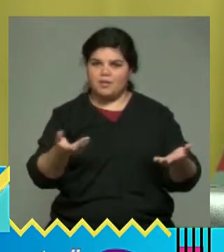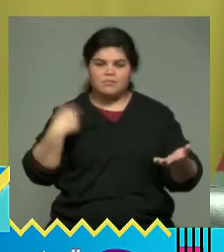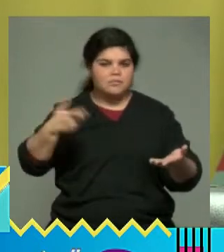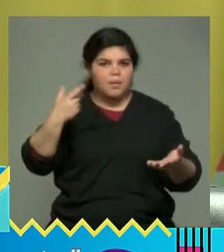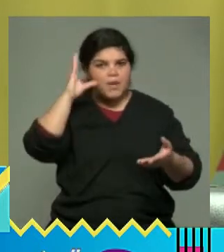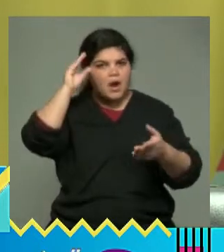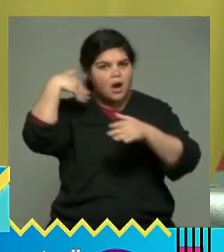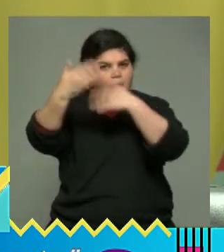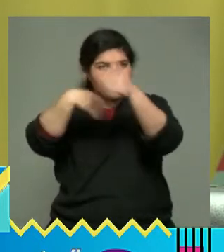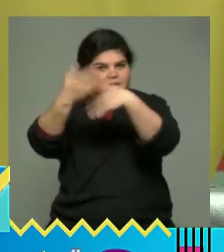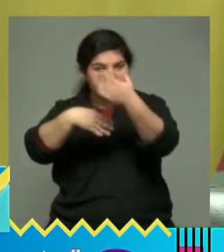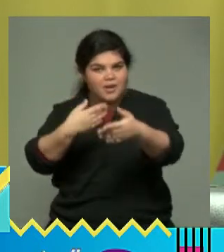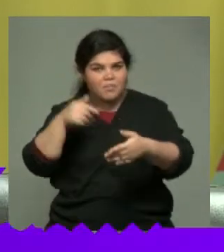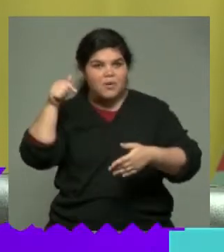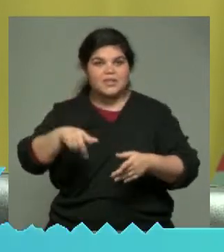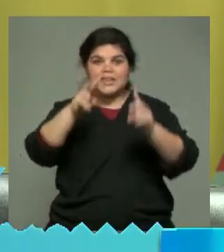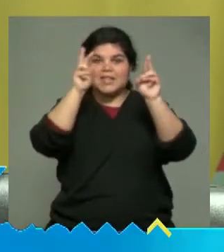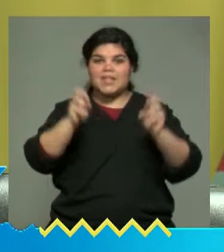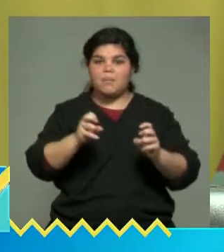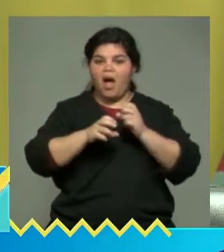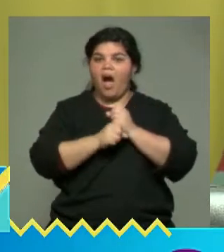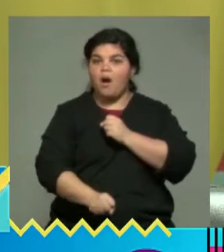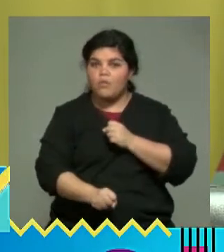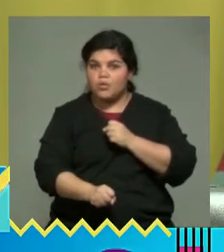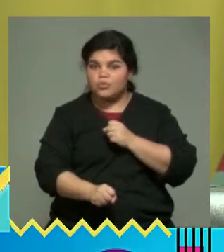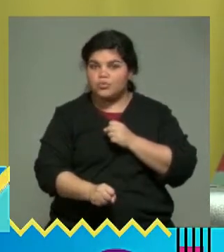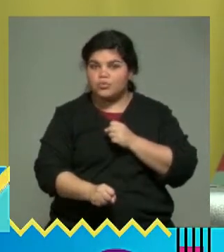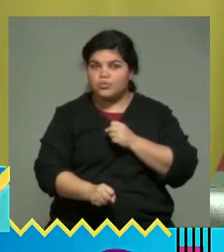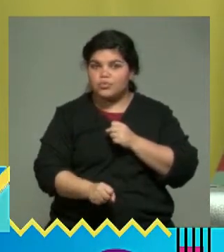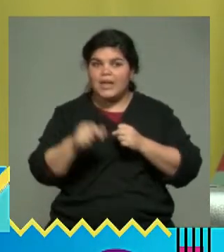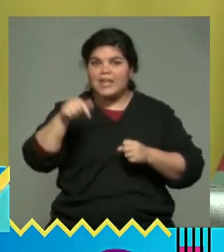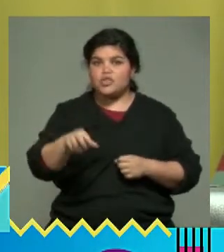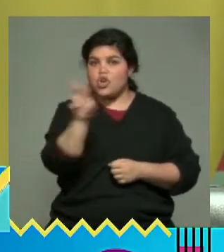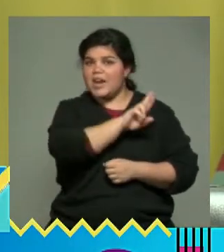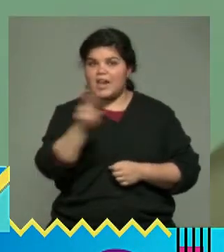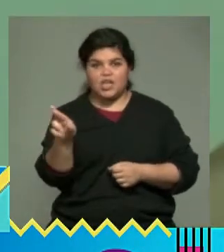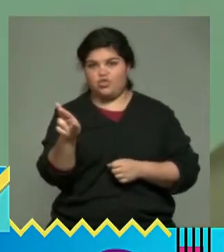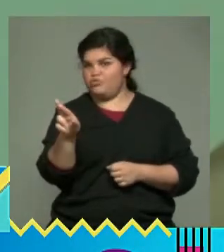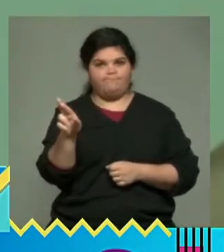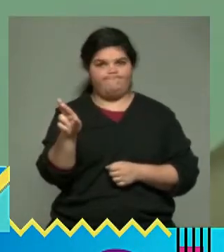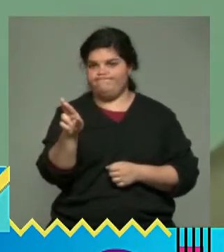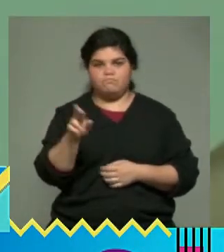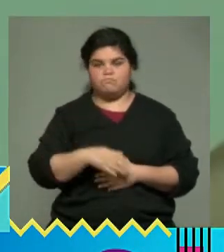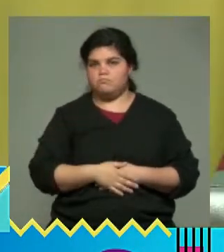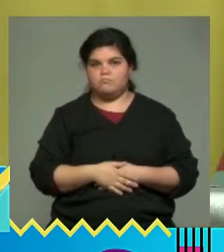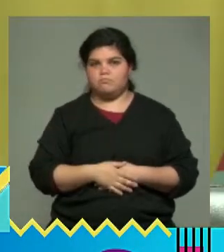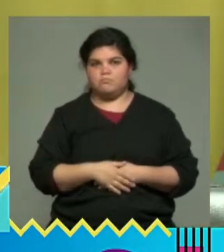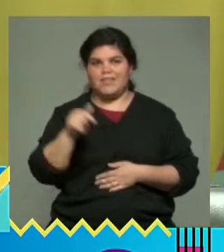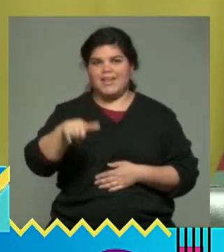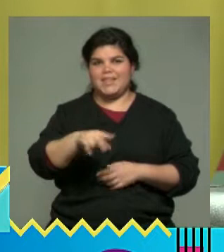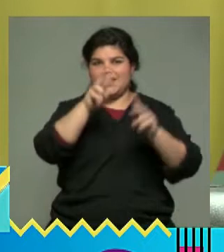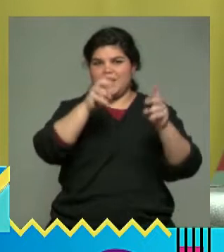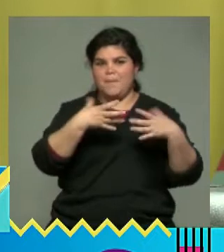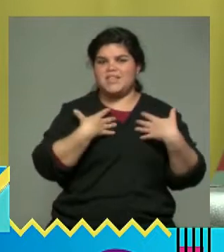constantemente es que el tema del aborto no es una cuestión religiosa, como decías vos, sino una cuestión de salud